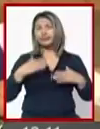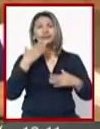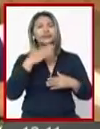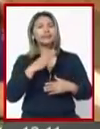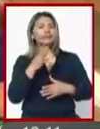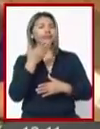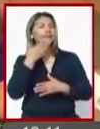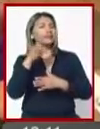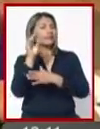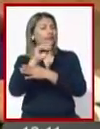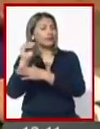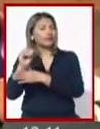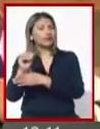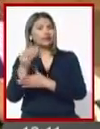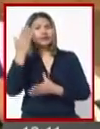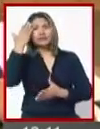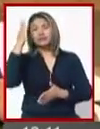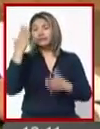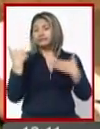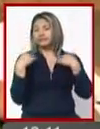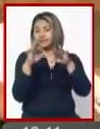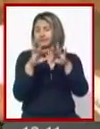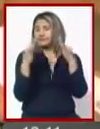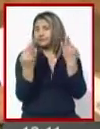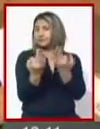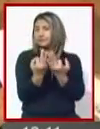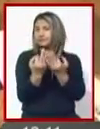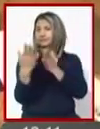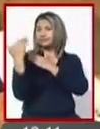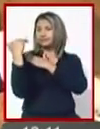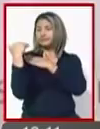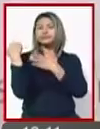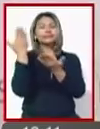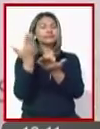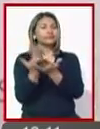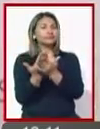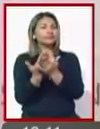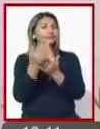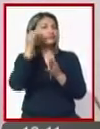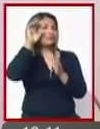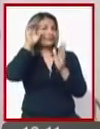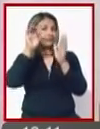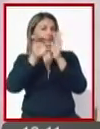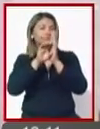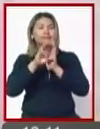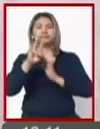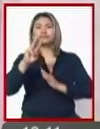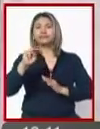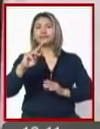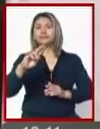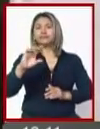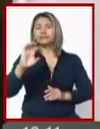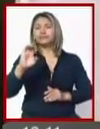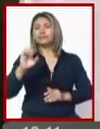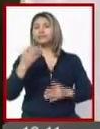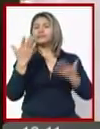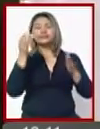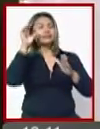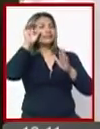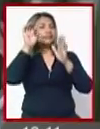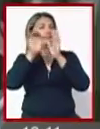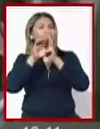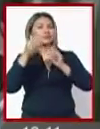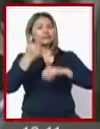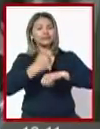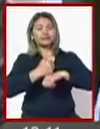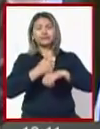mal alimentado, no sé si tenía parientes, parece que de Santa Cruz llegó uno. La fotografía de Marcelo Quiroga Santa Cruz está también dentro de estos